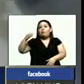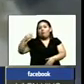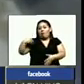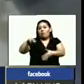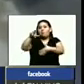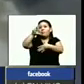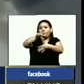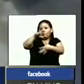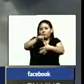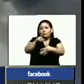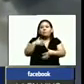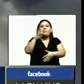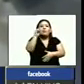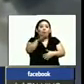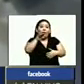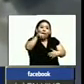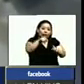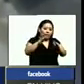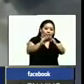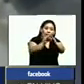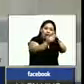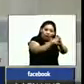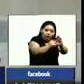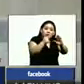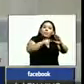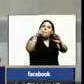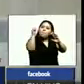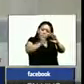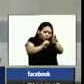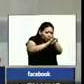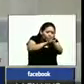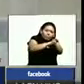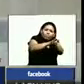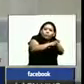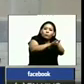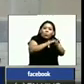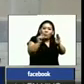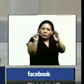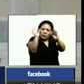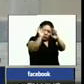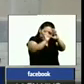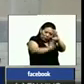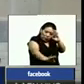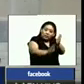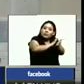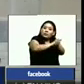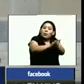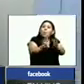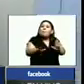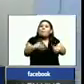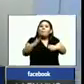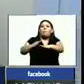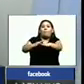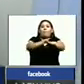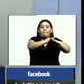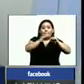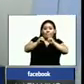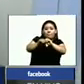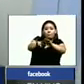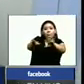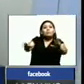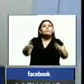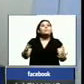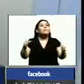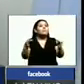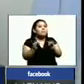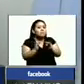expertos Desde los hogares Las personas Pueden acabar Con los focos O criaderos De mosquitos Para reducir Su propagación Pero